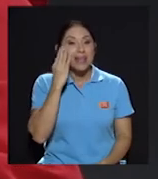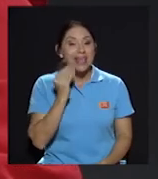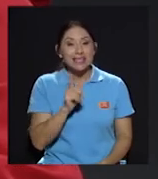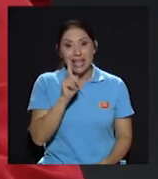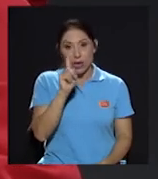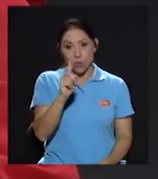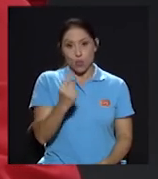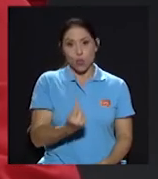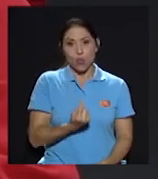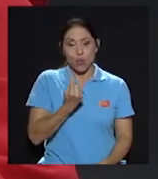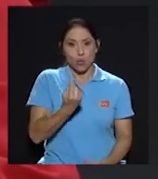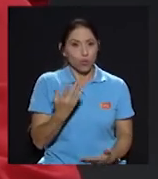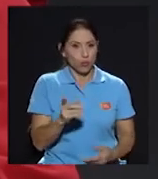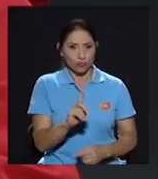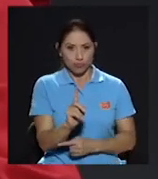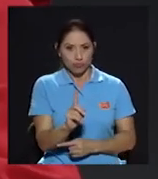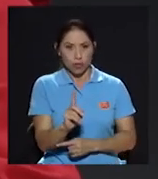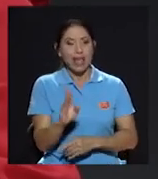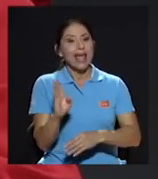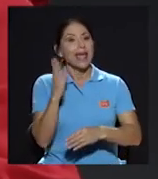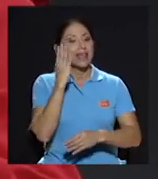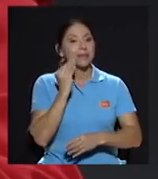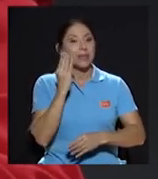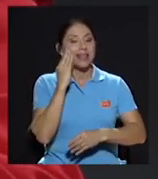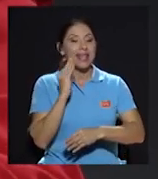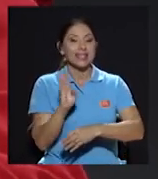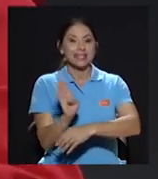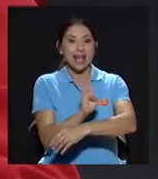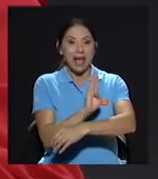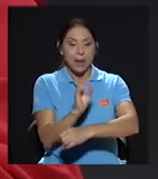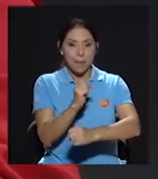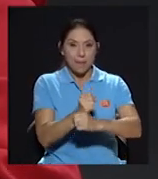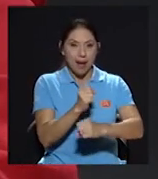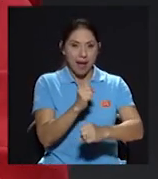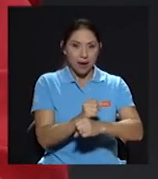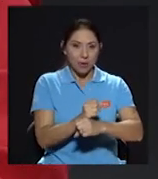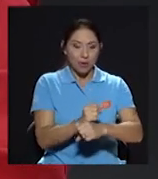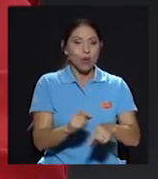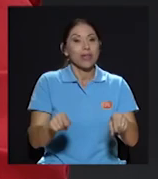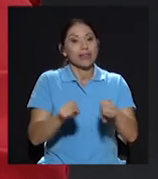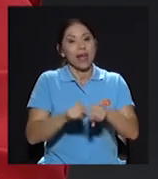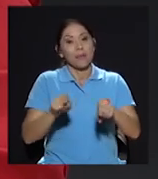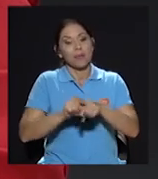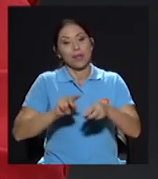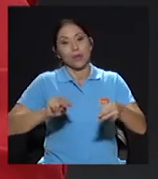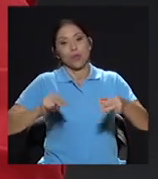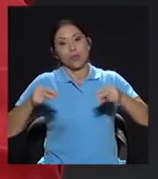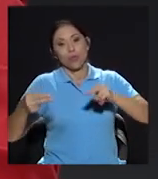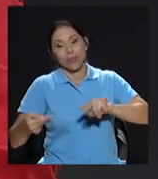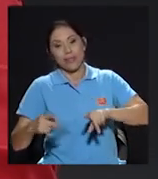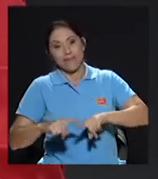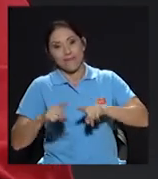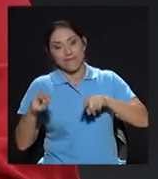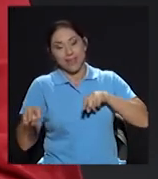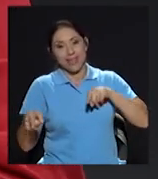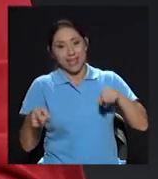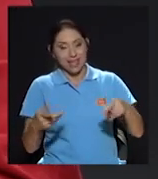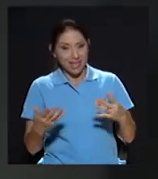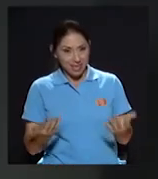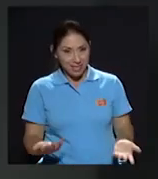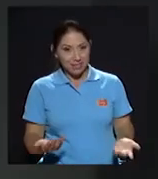la parte de banco de banca como digo yo del otro lado del mostrador y otro lado